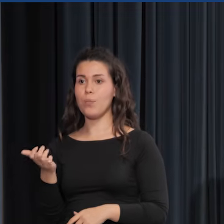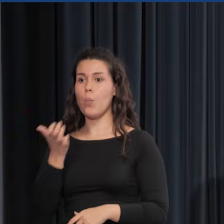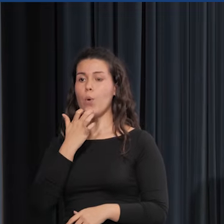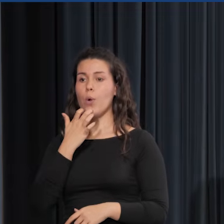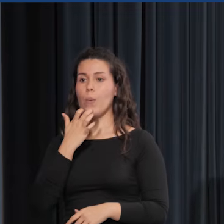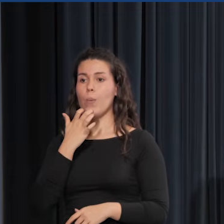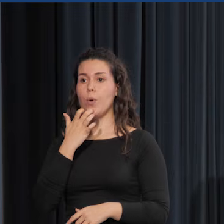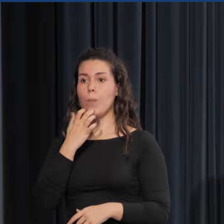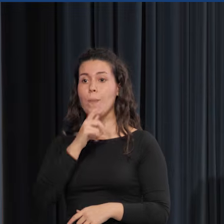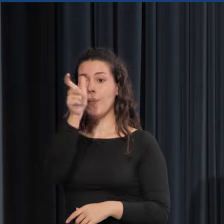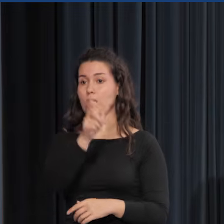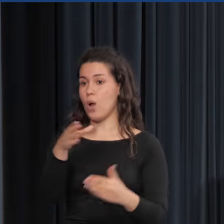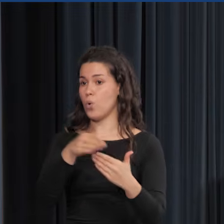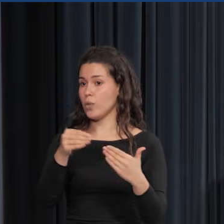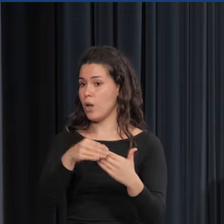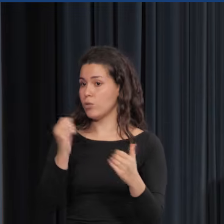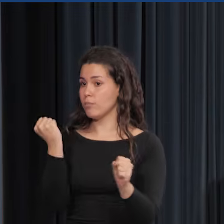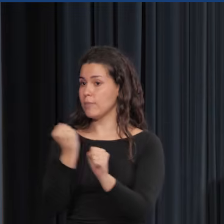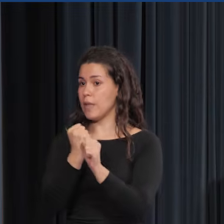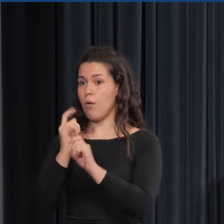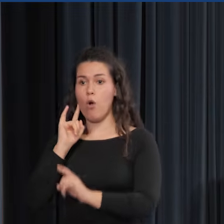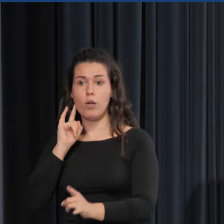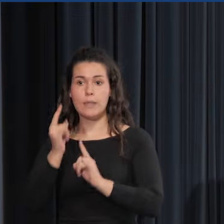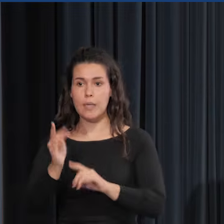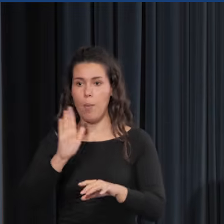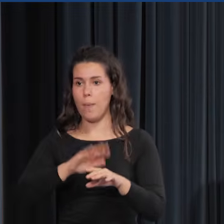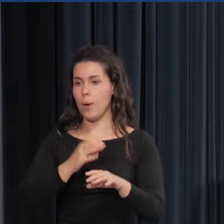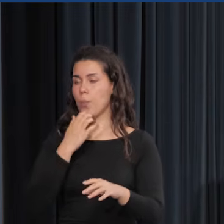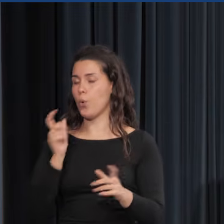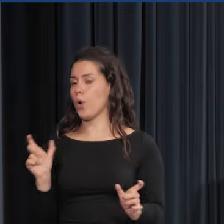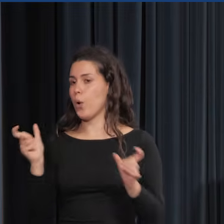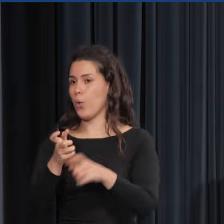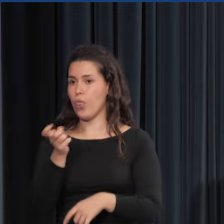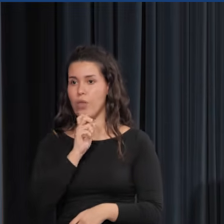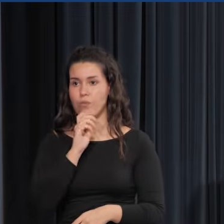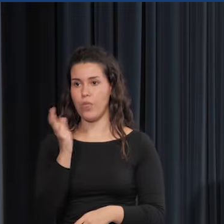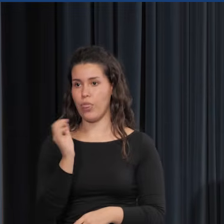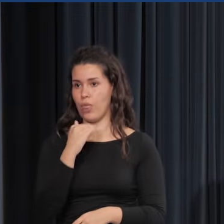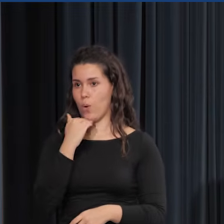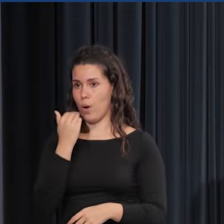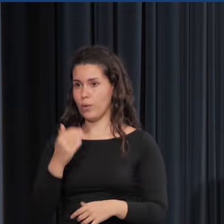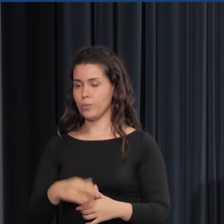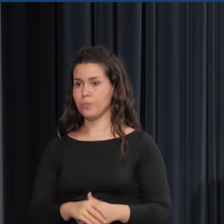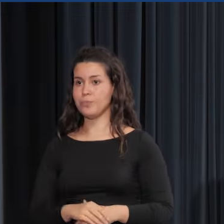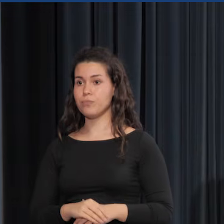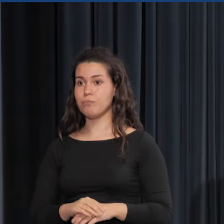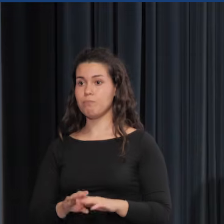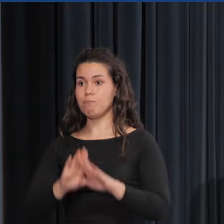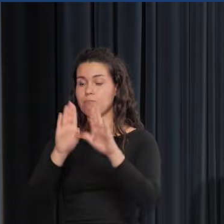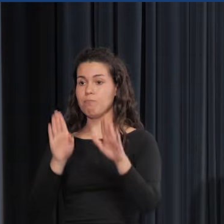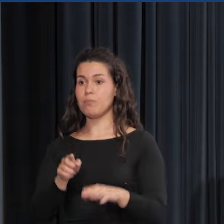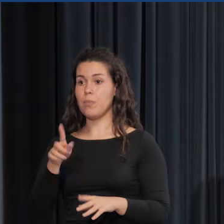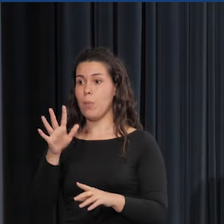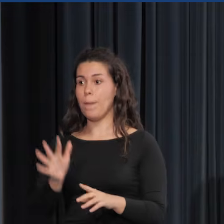llamar a los clientes para agendar una reunión que puede ser complicada. Entonces, esto, junto con la